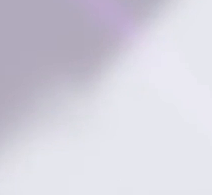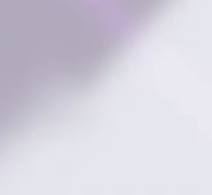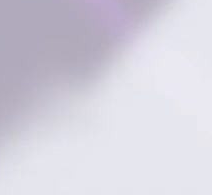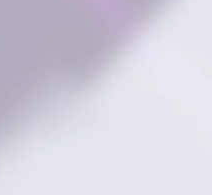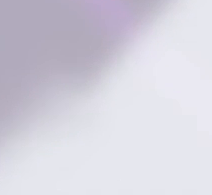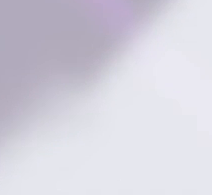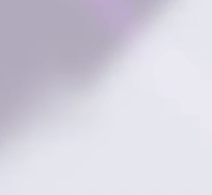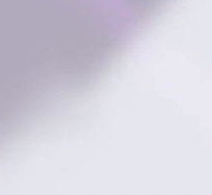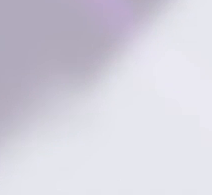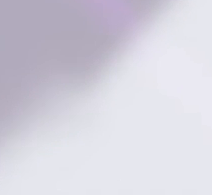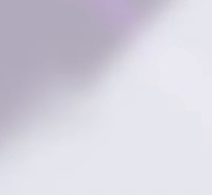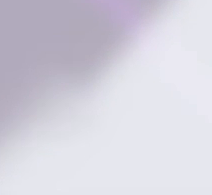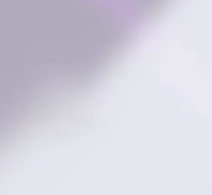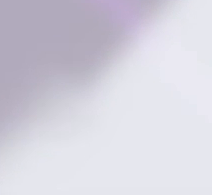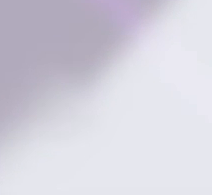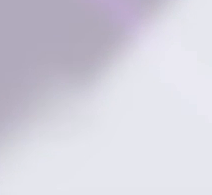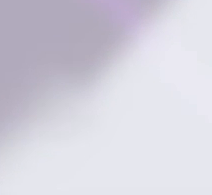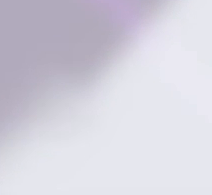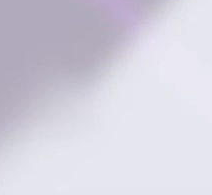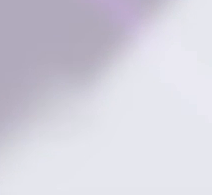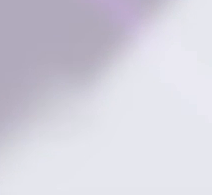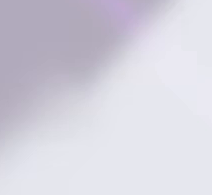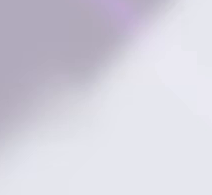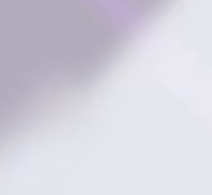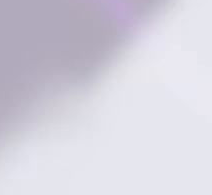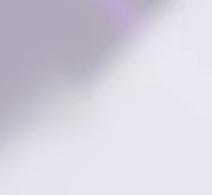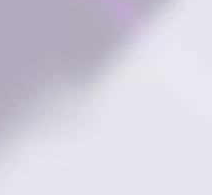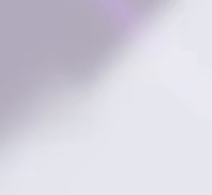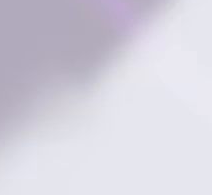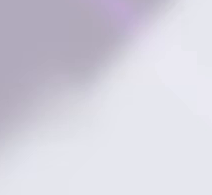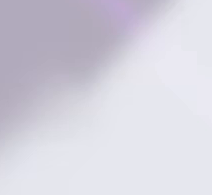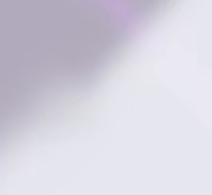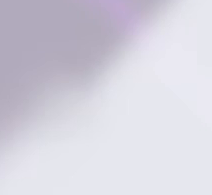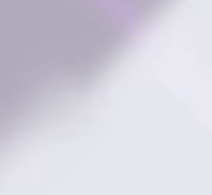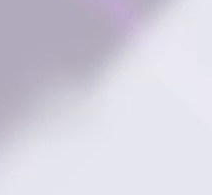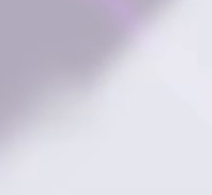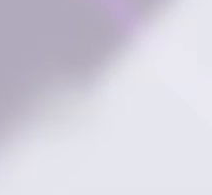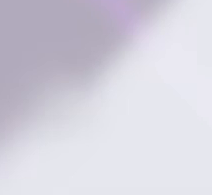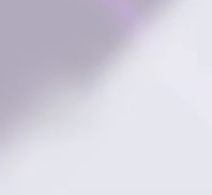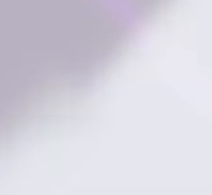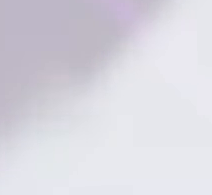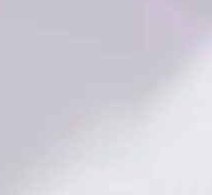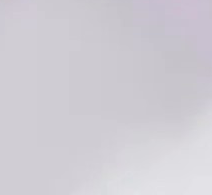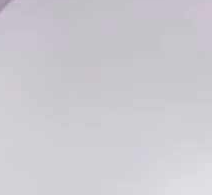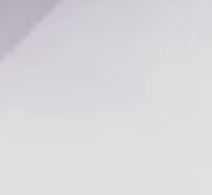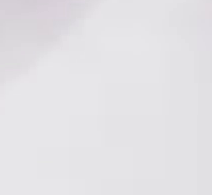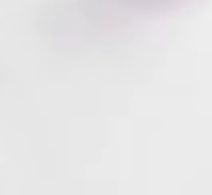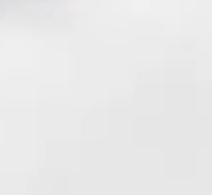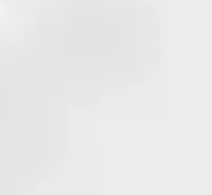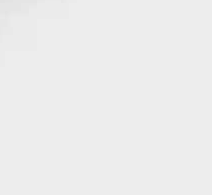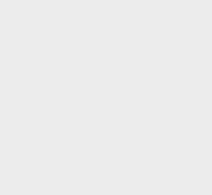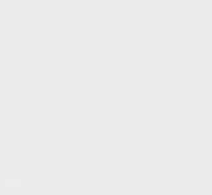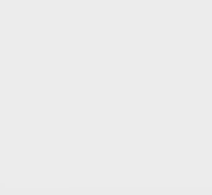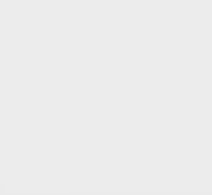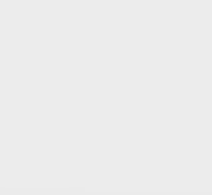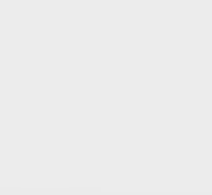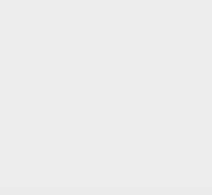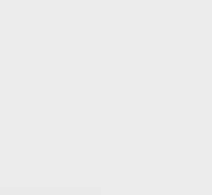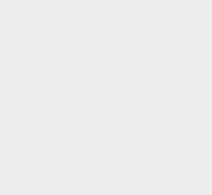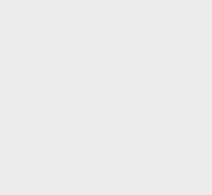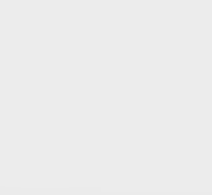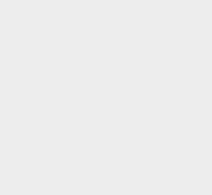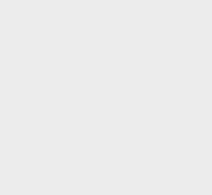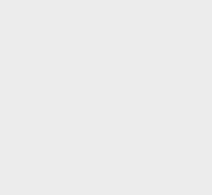para hacer democracia se requiere estar bien informados la urna programa del instituto electoral